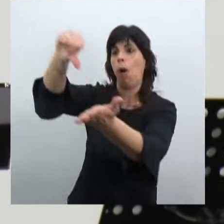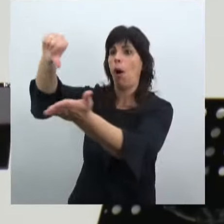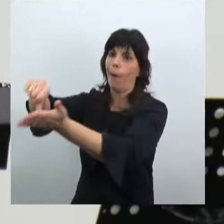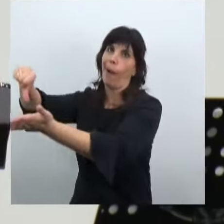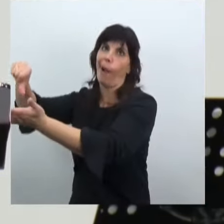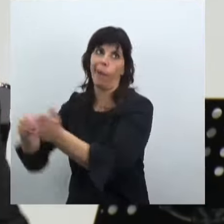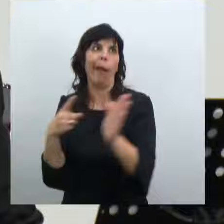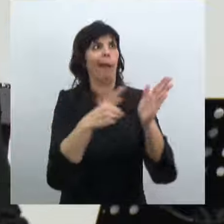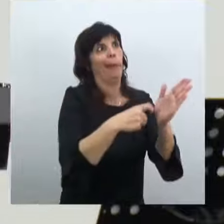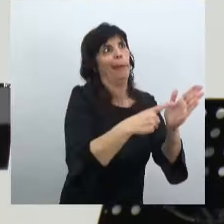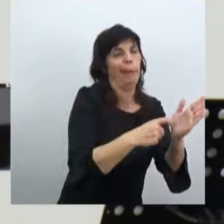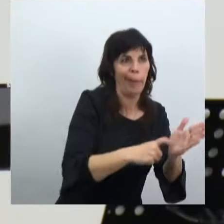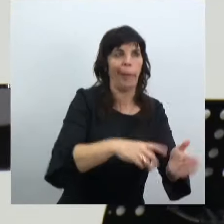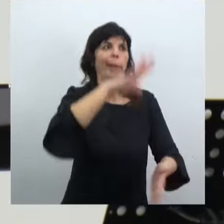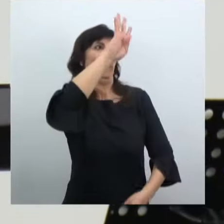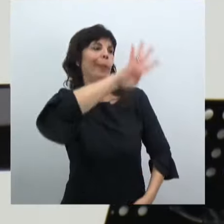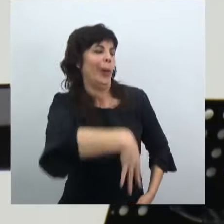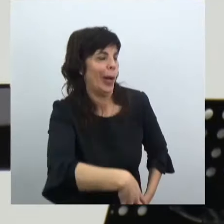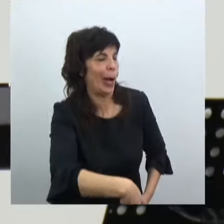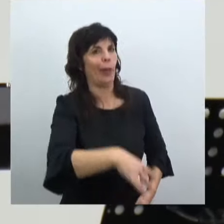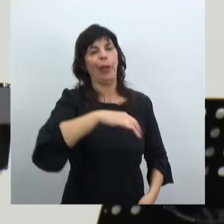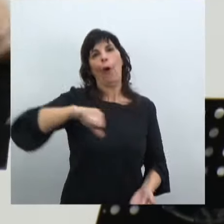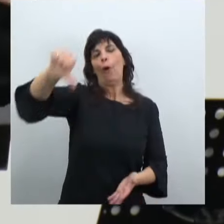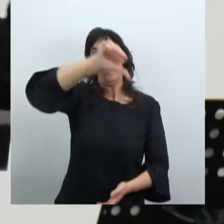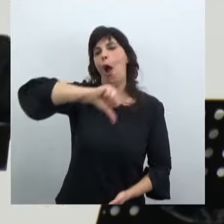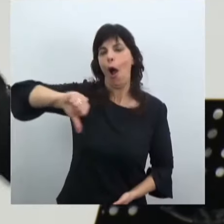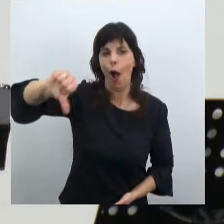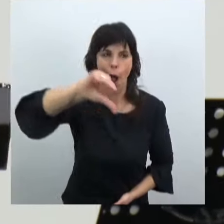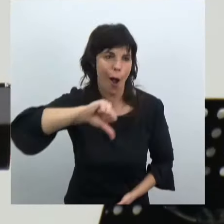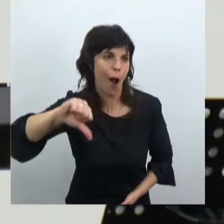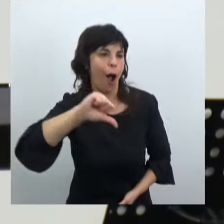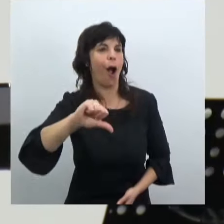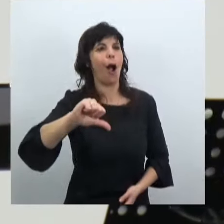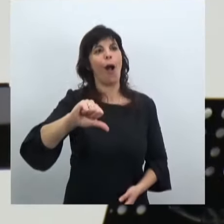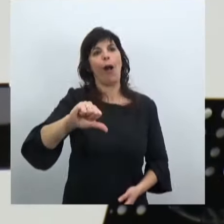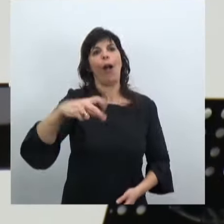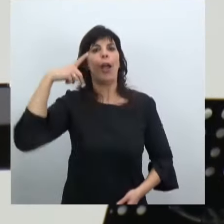Badalona, Sevilla, Almería, Úbeda, Jaén, Granada, Roqueta de Mar,